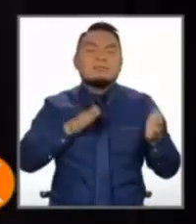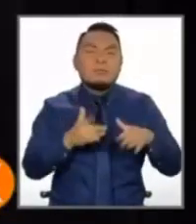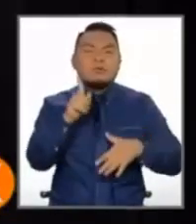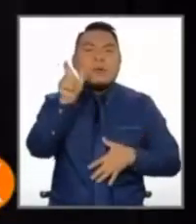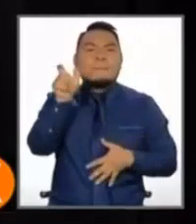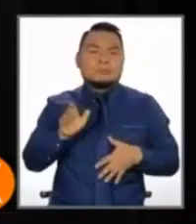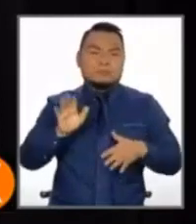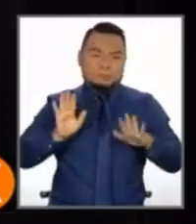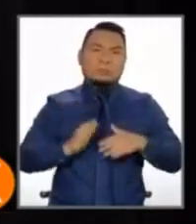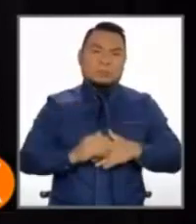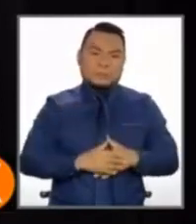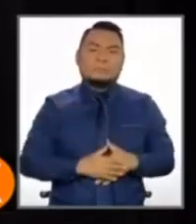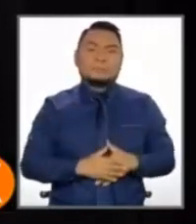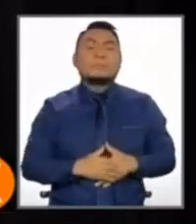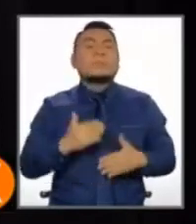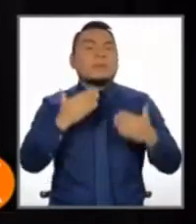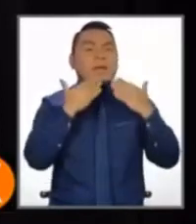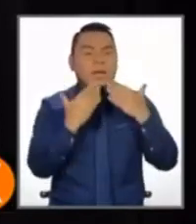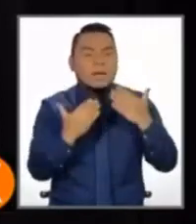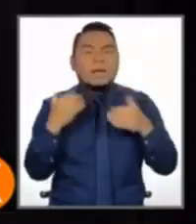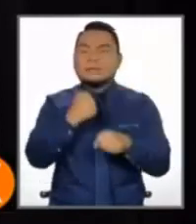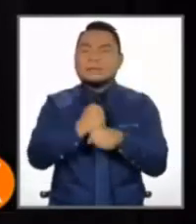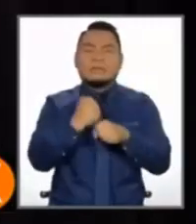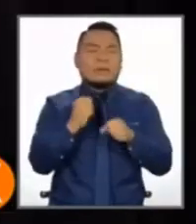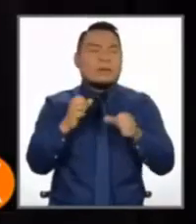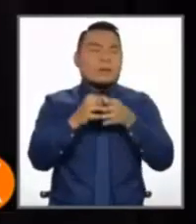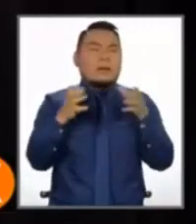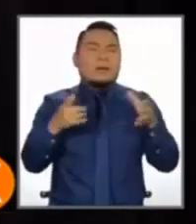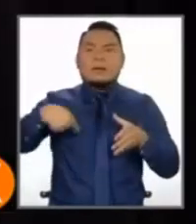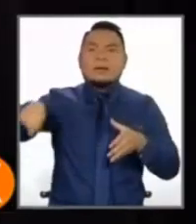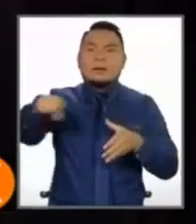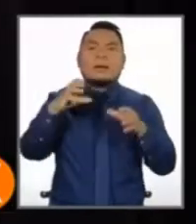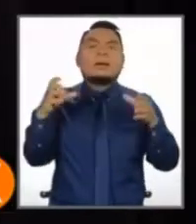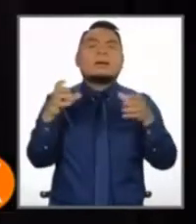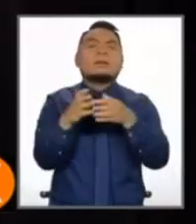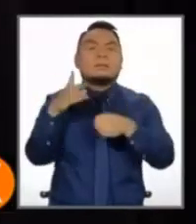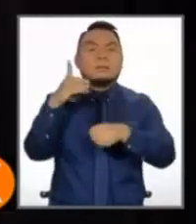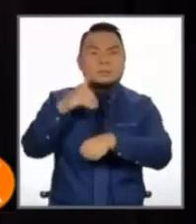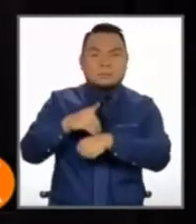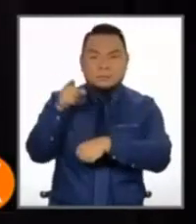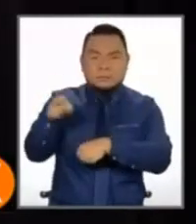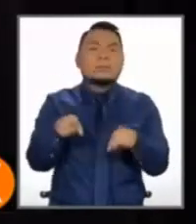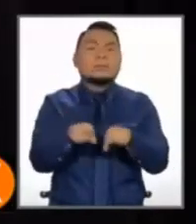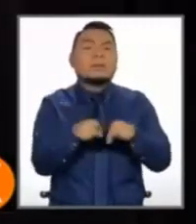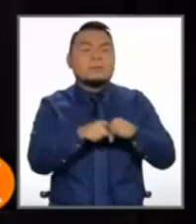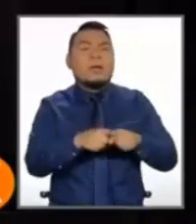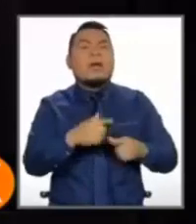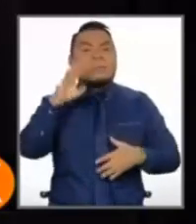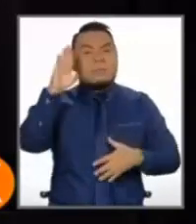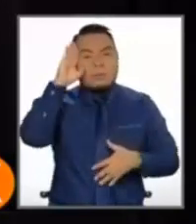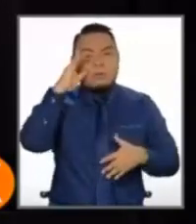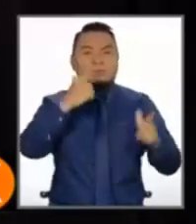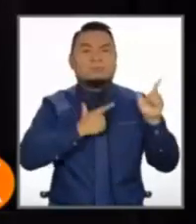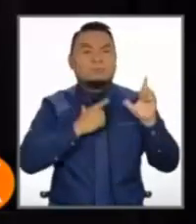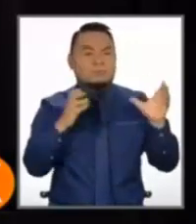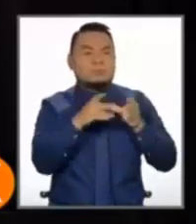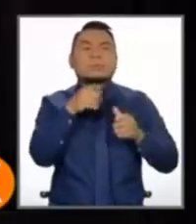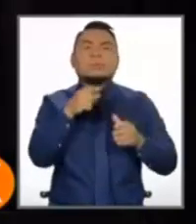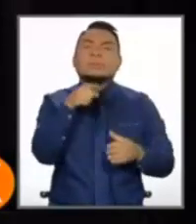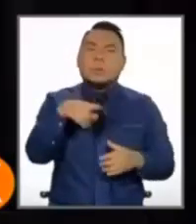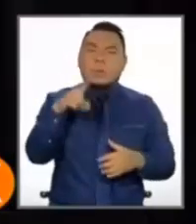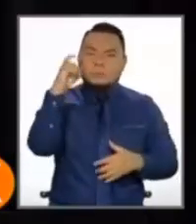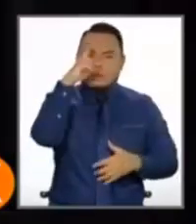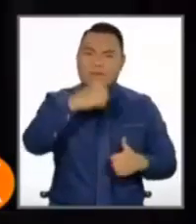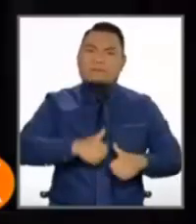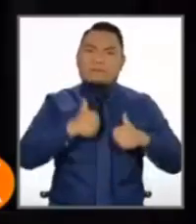querido. Agradecer el trabajo incansable del personal sanitario, las Fuerzas Armadas y Policiales en poner su vida